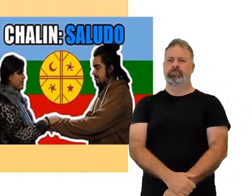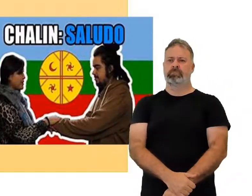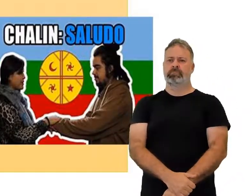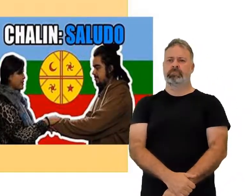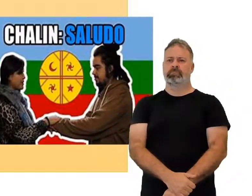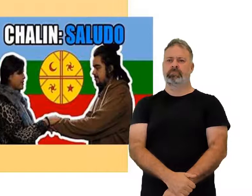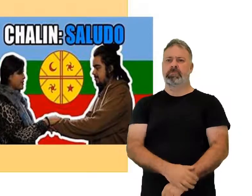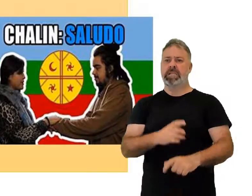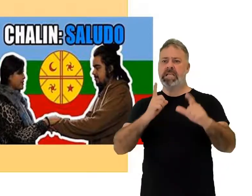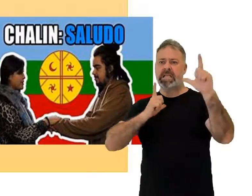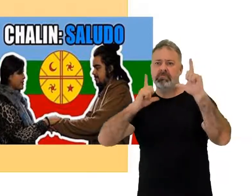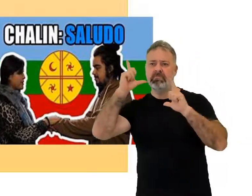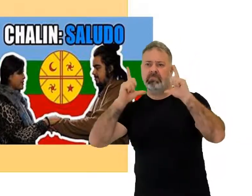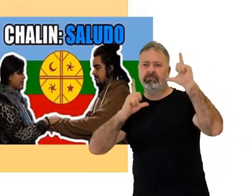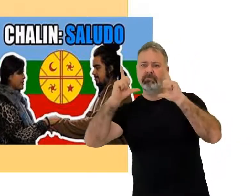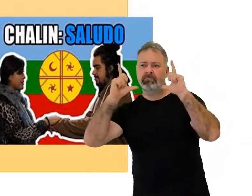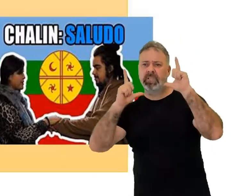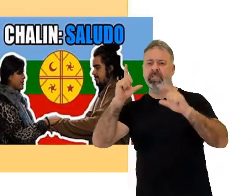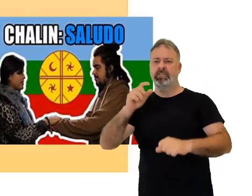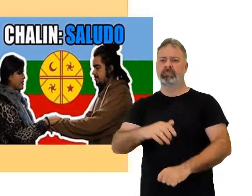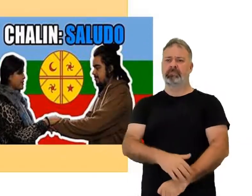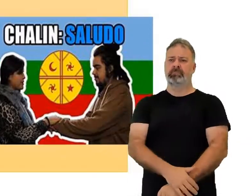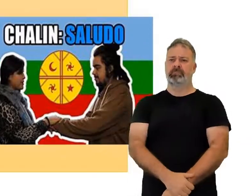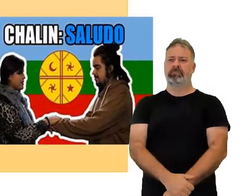expresiones faciales